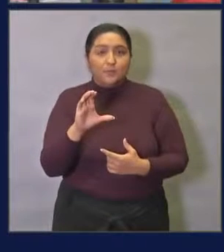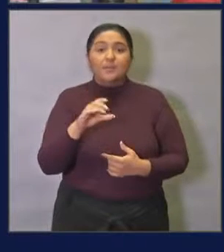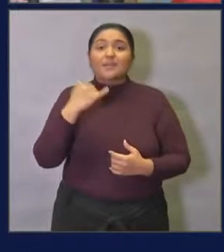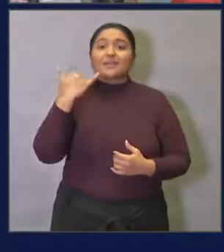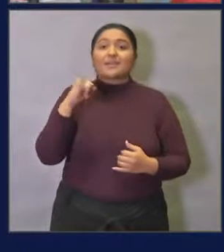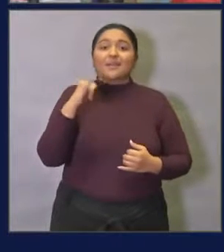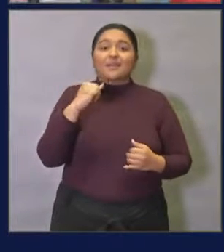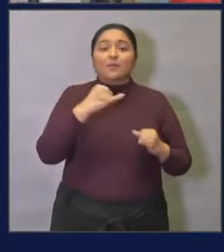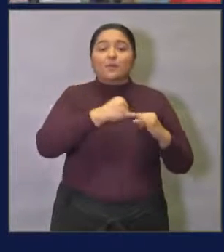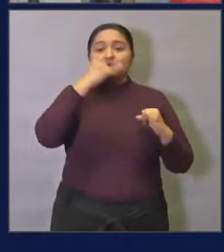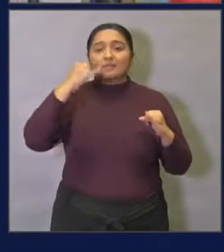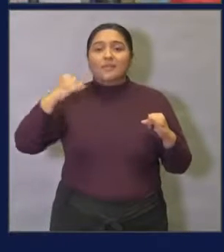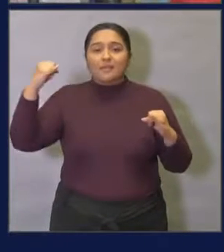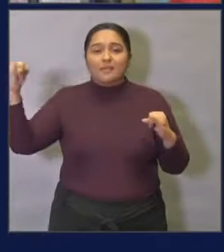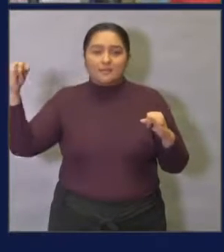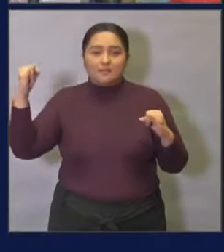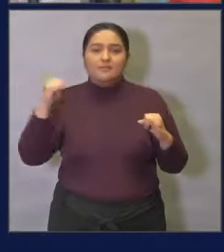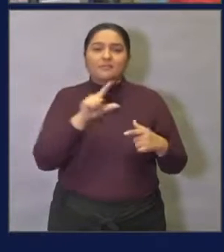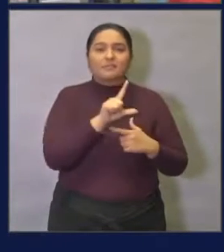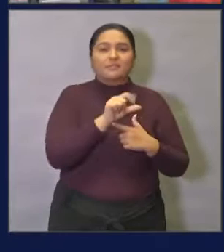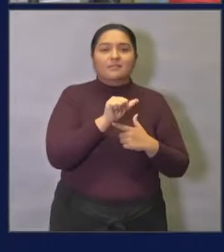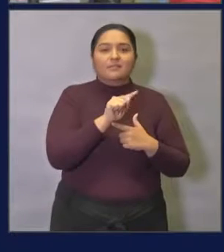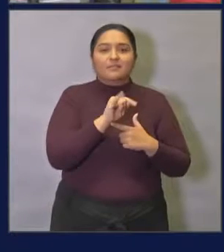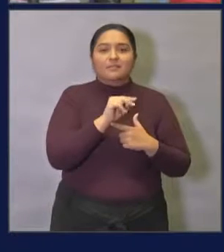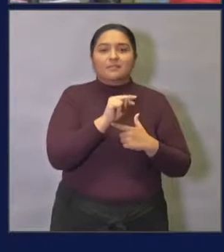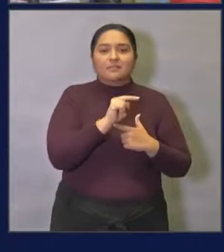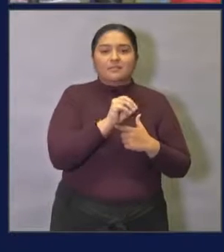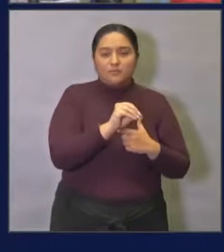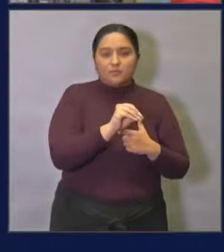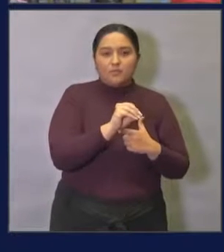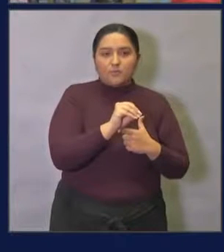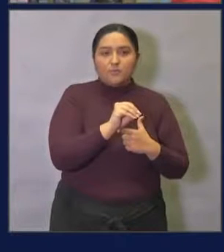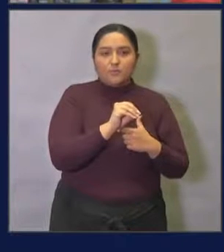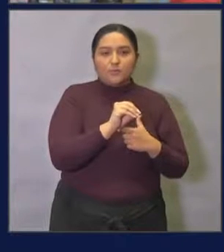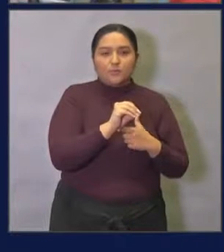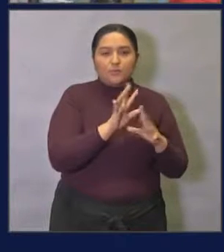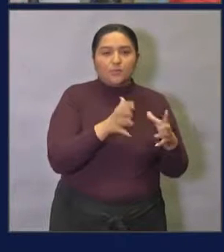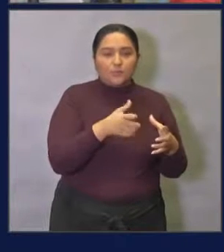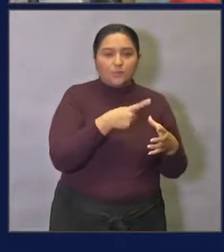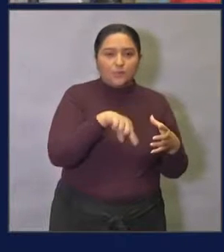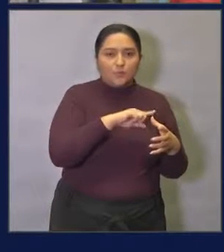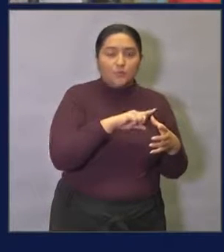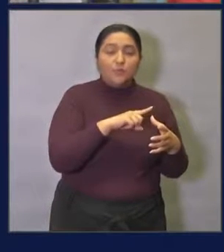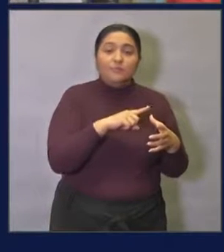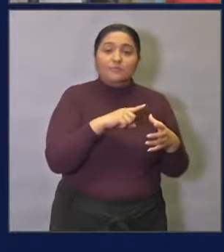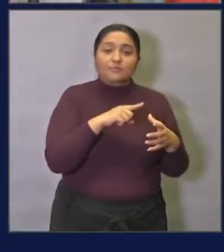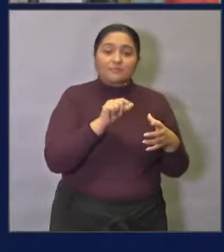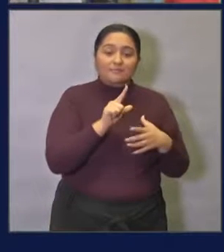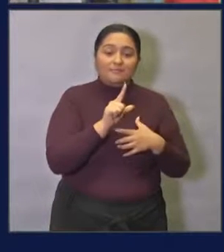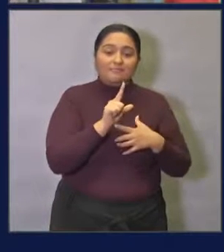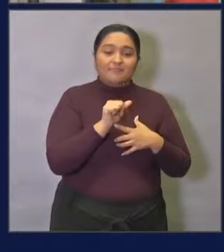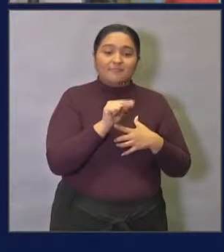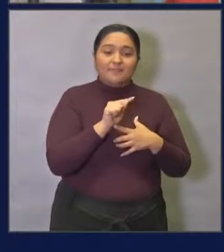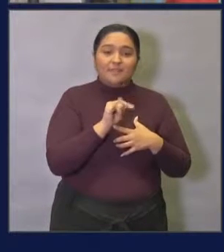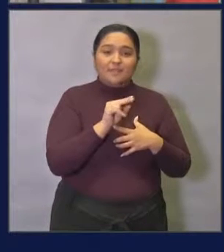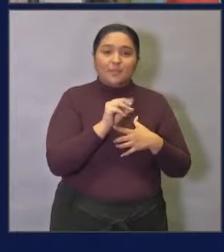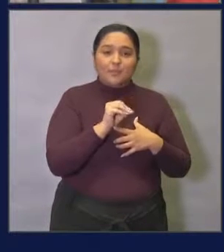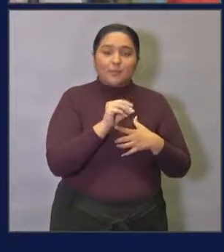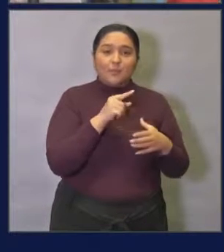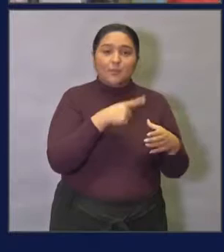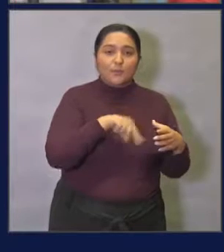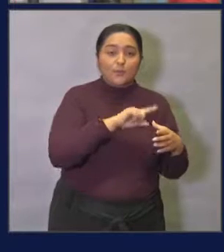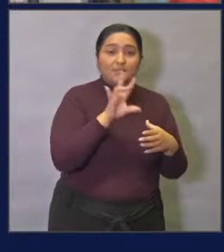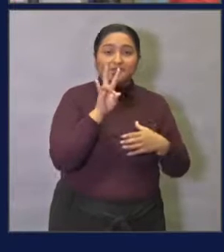tasa de casos para los residentes latinos. Los residentes latinos ahora están viendo una tasa de 7 días de